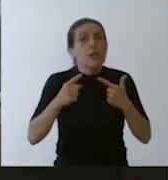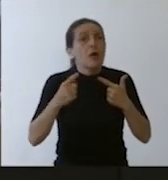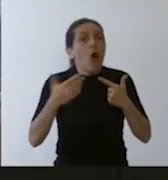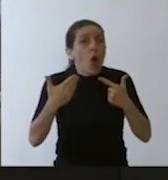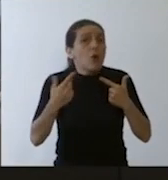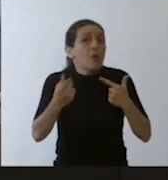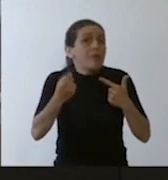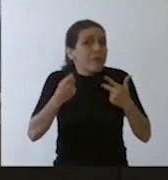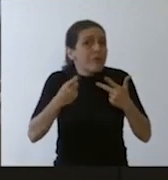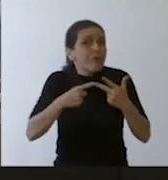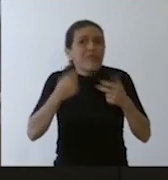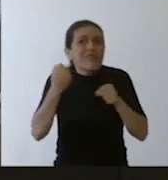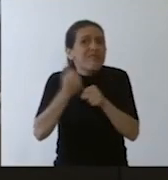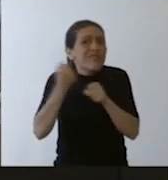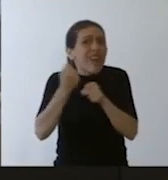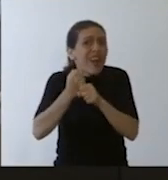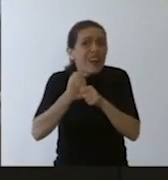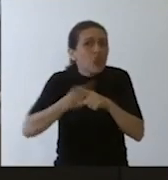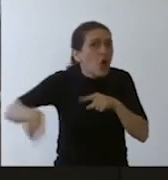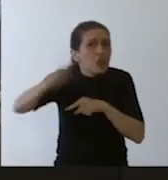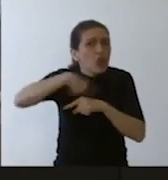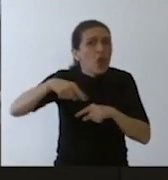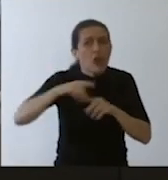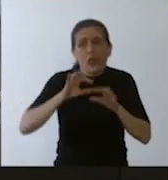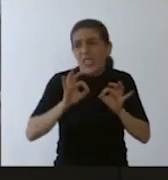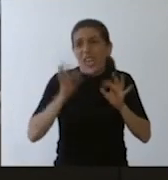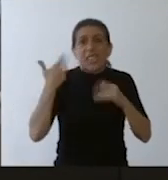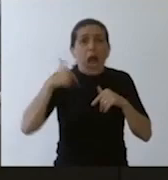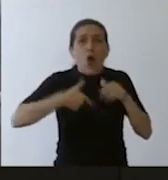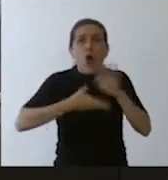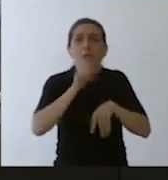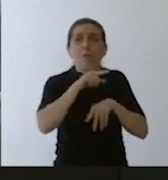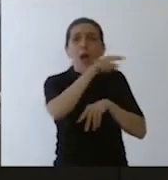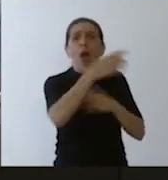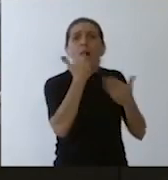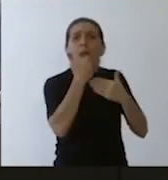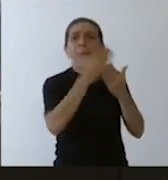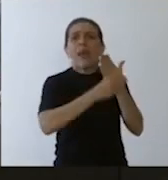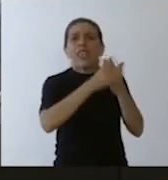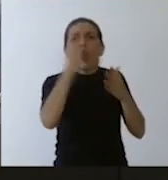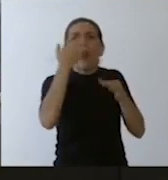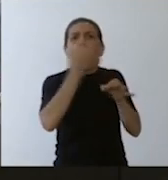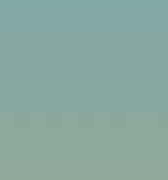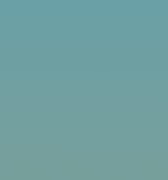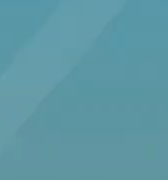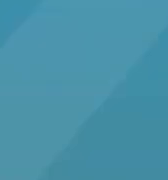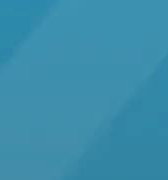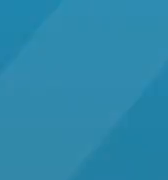obviamente trabajando con todas las instancias. Le dije recién que me voy ahora a hablar con los ministros de Educación de todo el país.